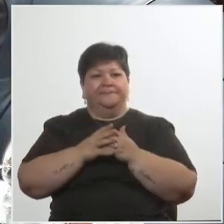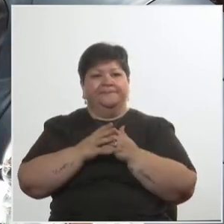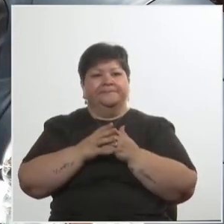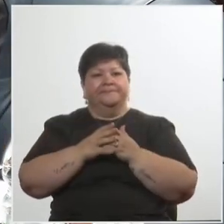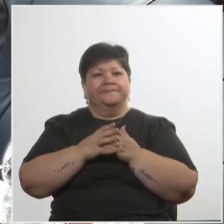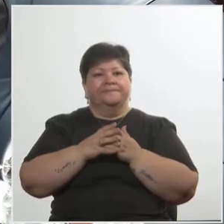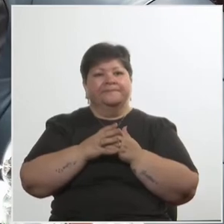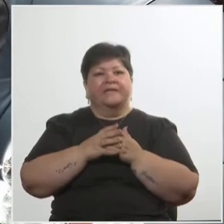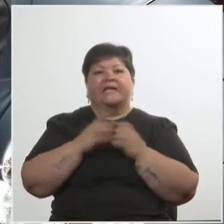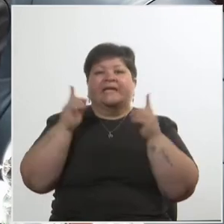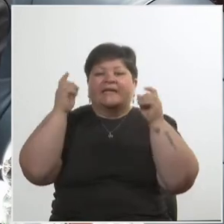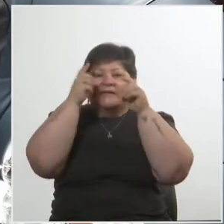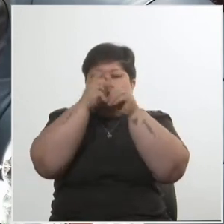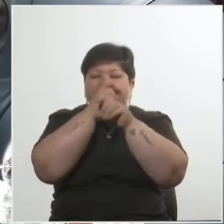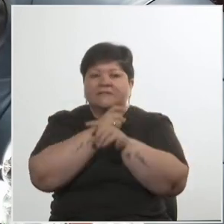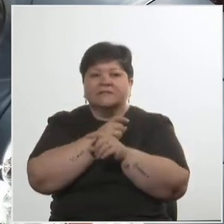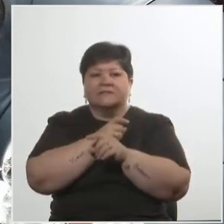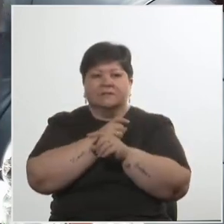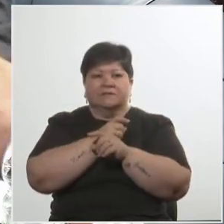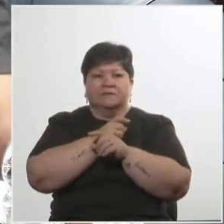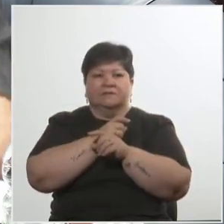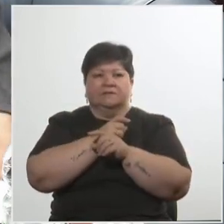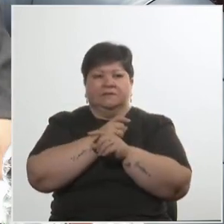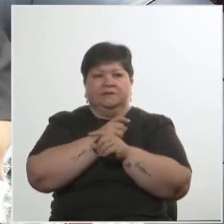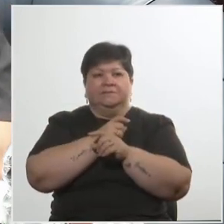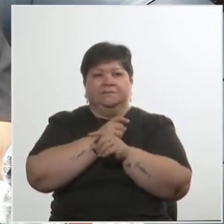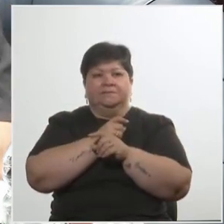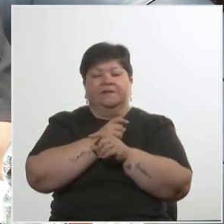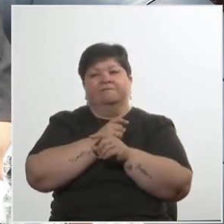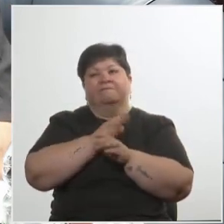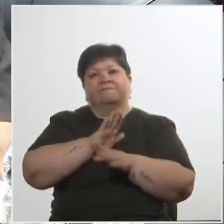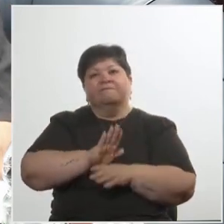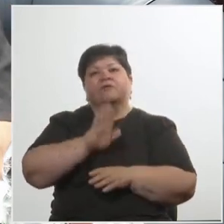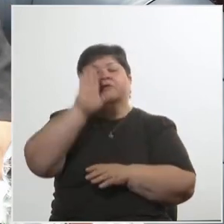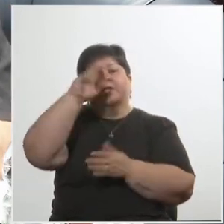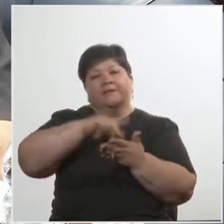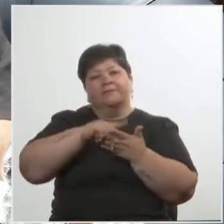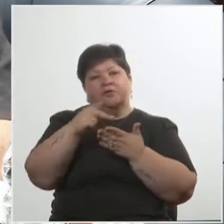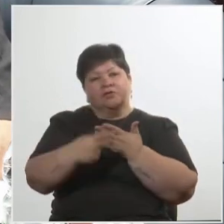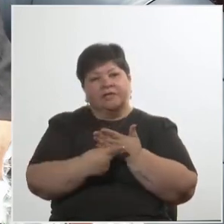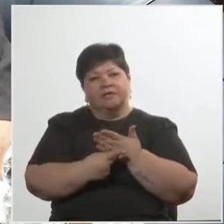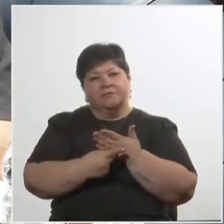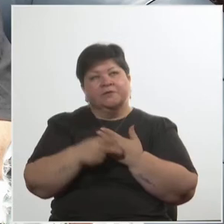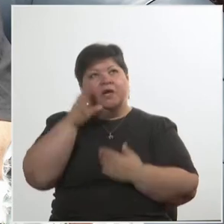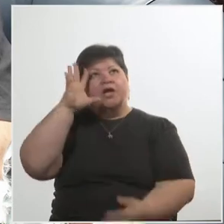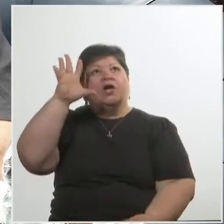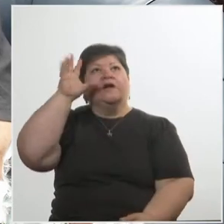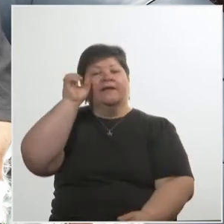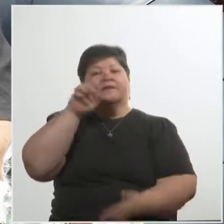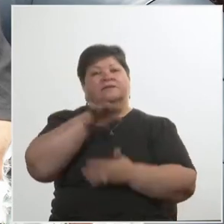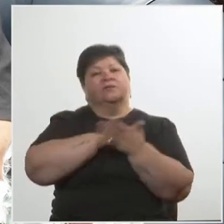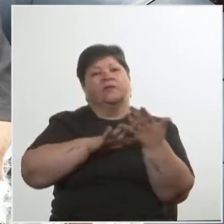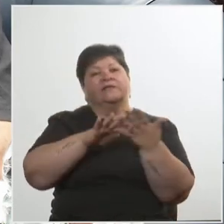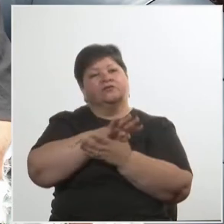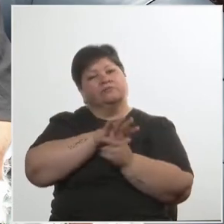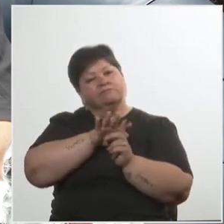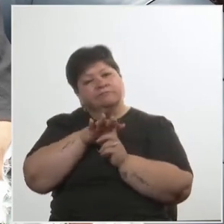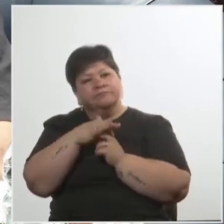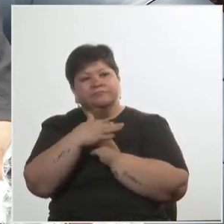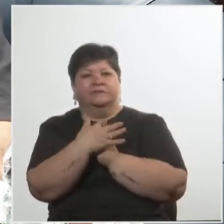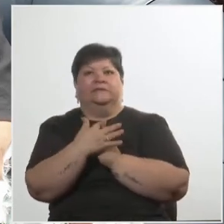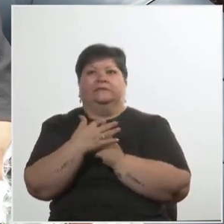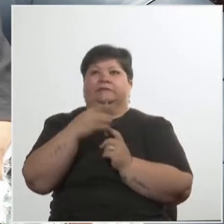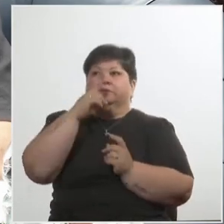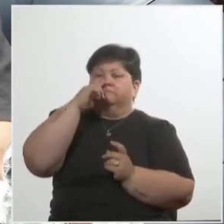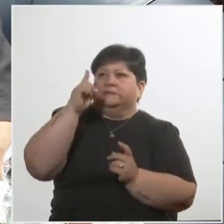Entonces es muy difícil votar este proyecto sin tener en cuenta esa situación coyuntural se lo estamos tratando sin más